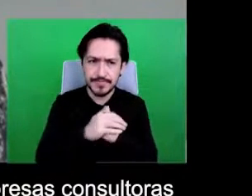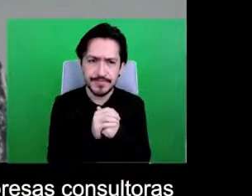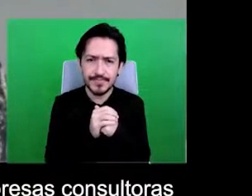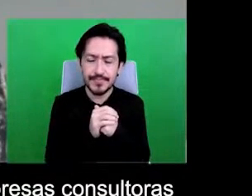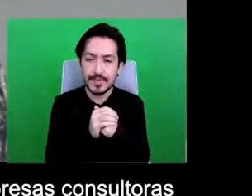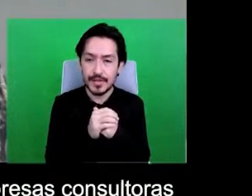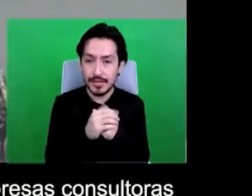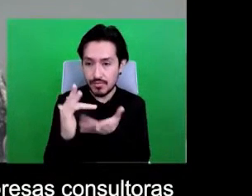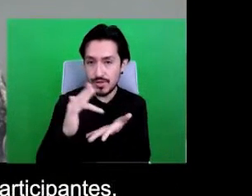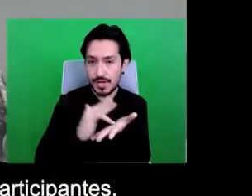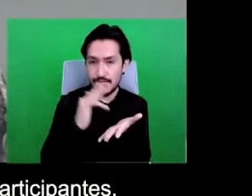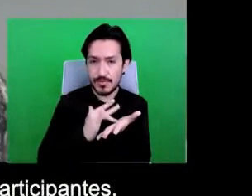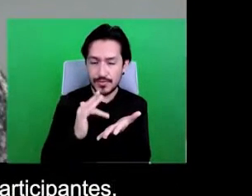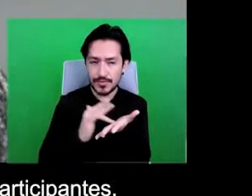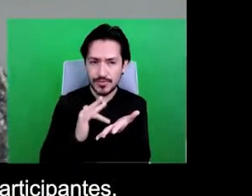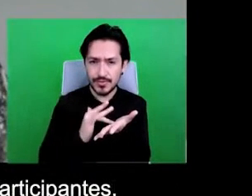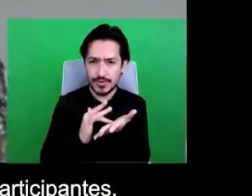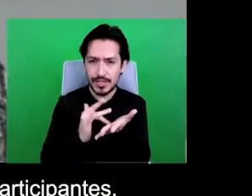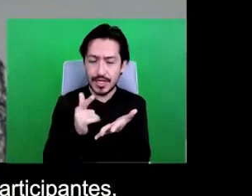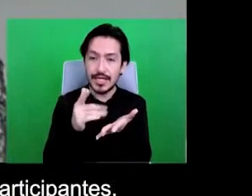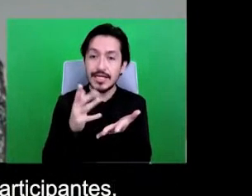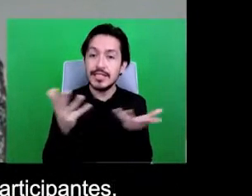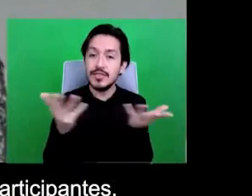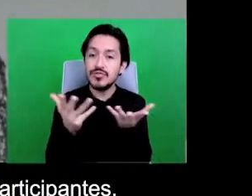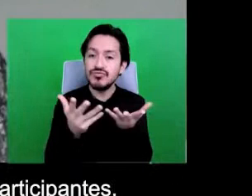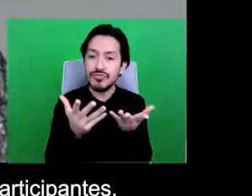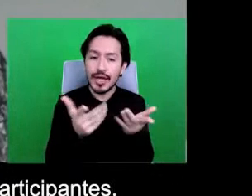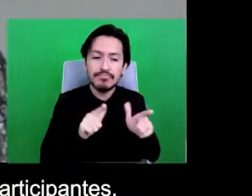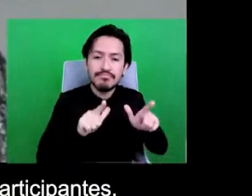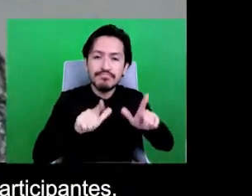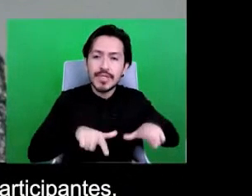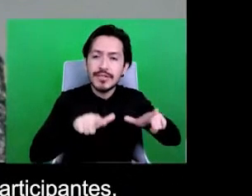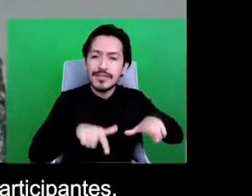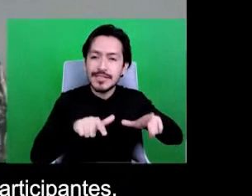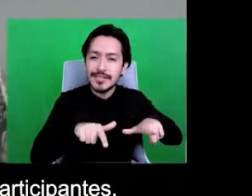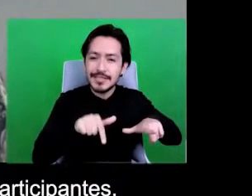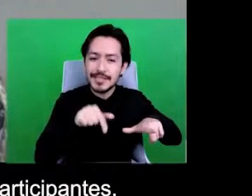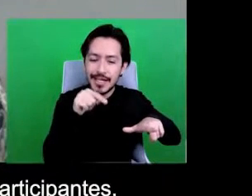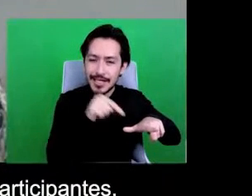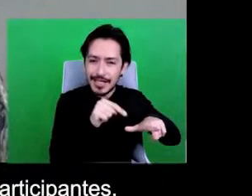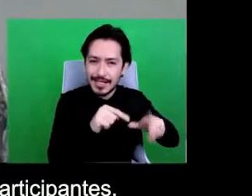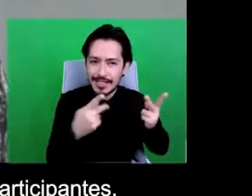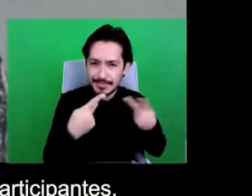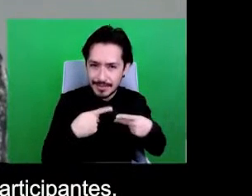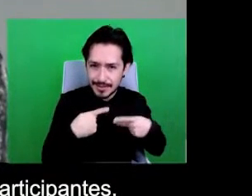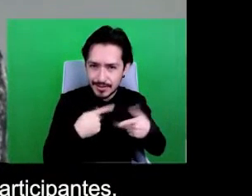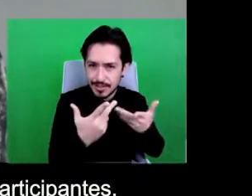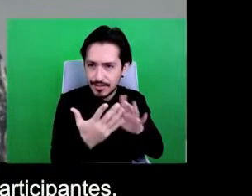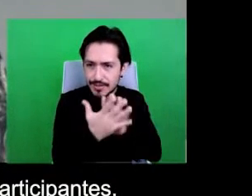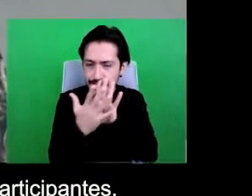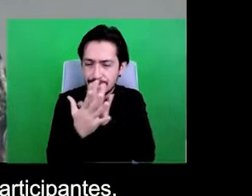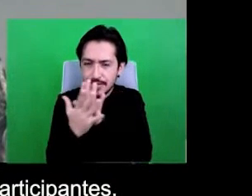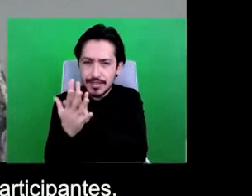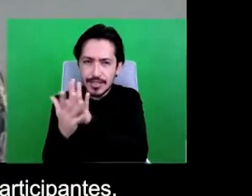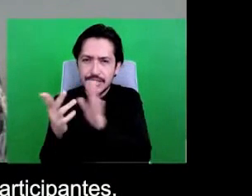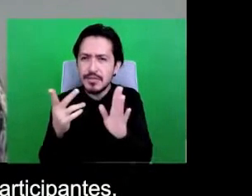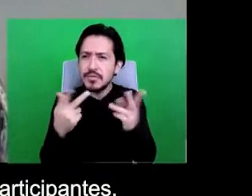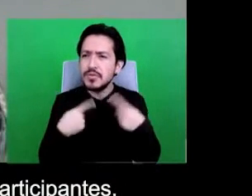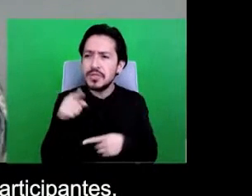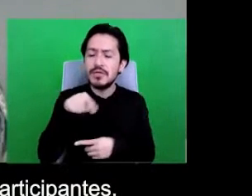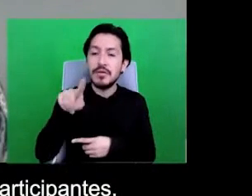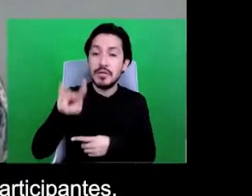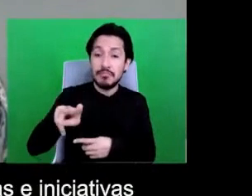proceso metodológico del programa, que construyó una plataforma sobre la cual las y los participantes, sus redes de actores y demás